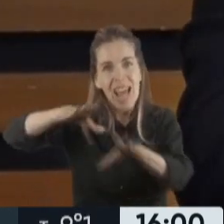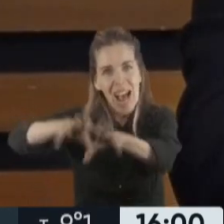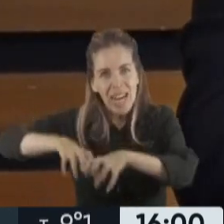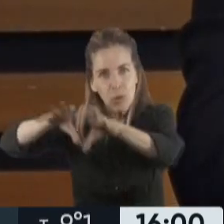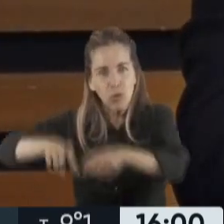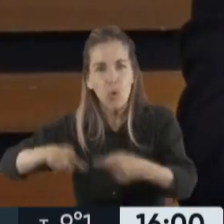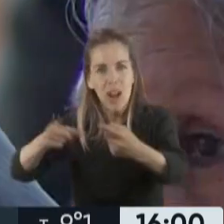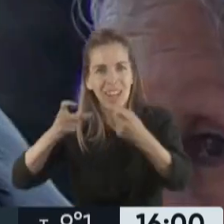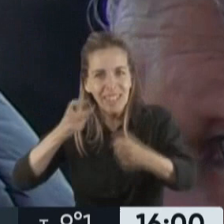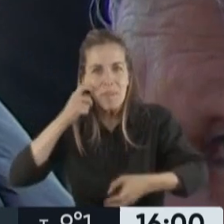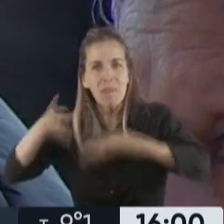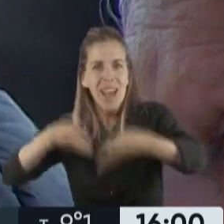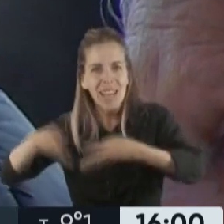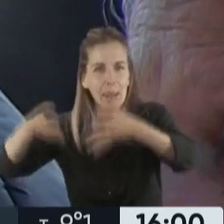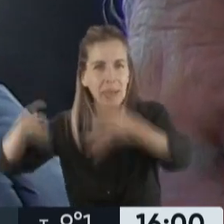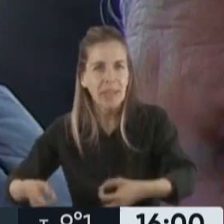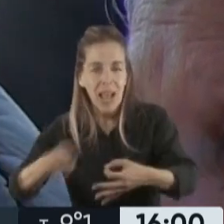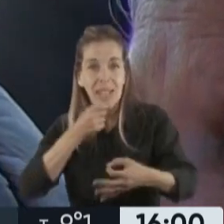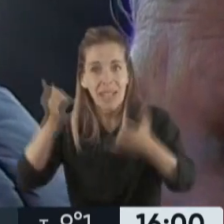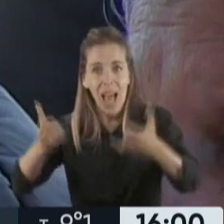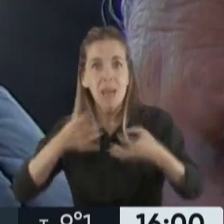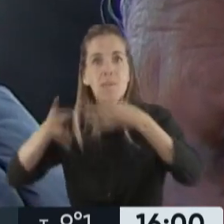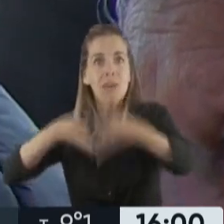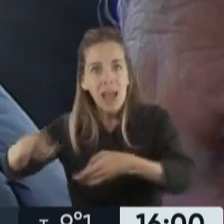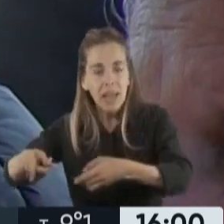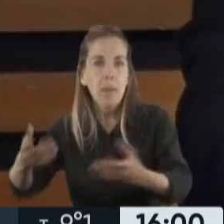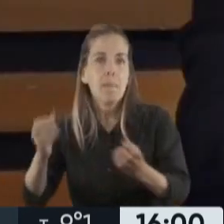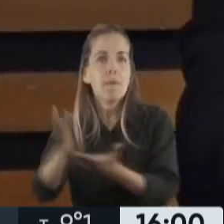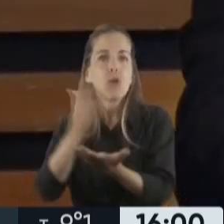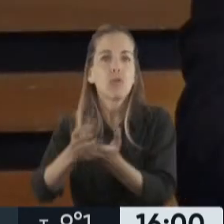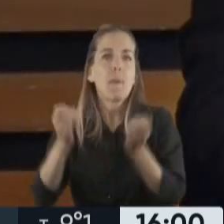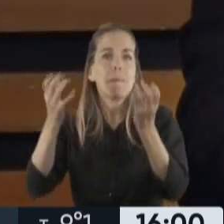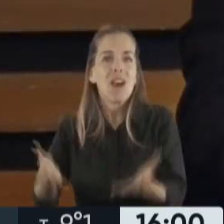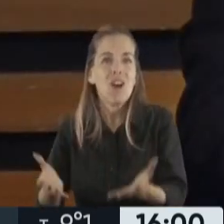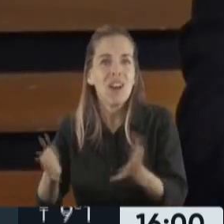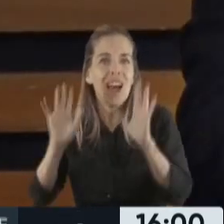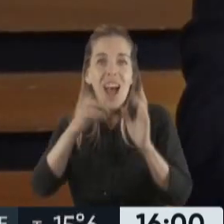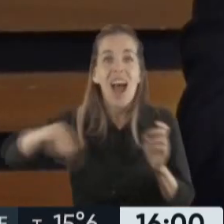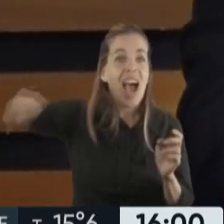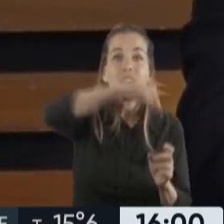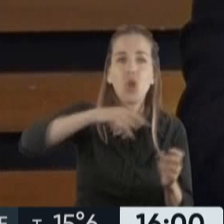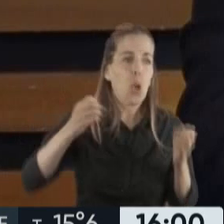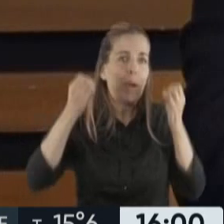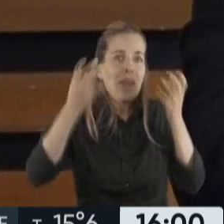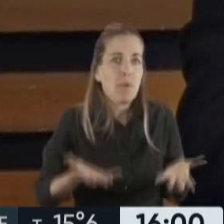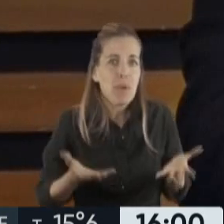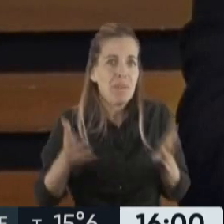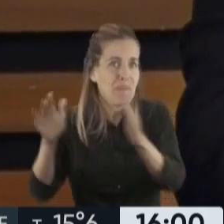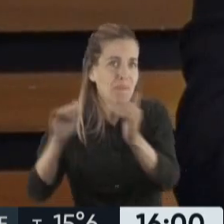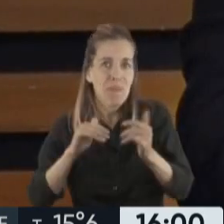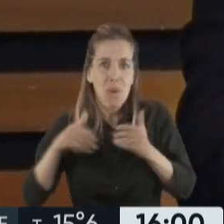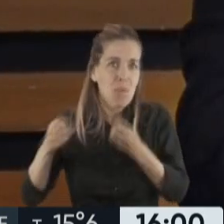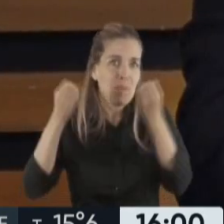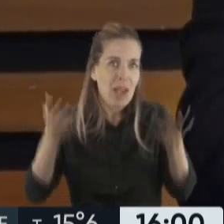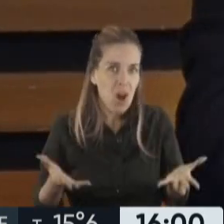tractor va a irle mucho mejor en la producción y a todos nos va a ir mejor. A él le va a ir muy bien y a todos nos va a ir muy bien.